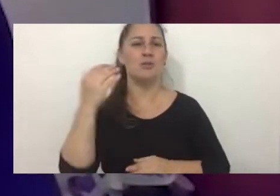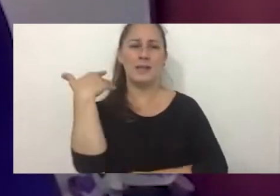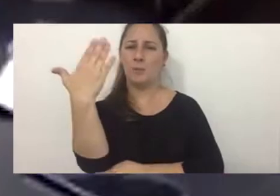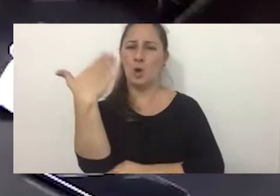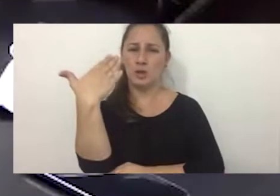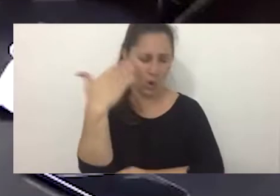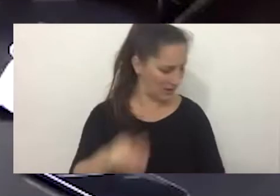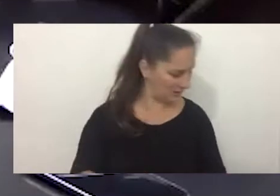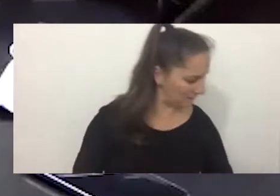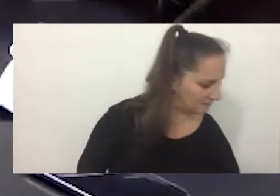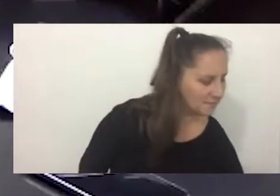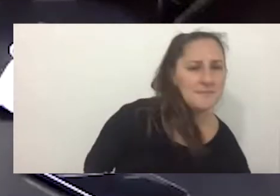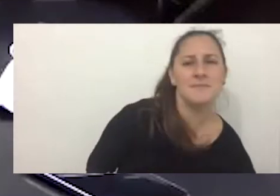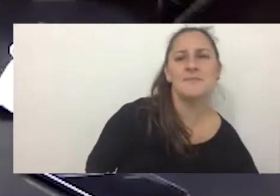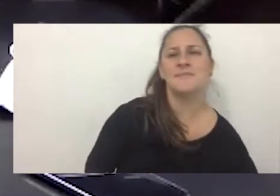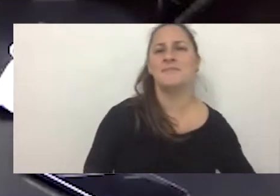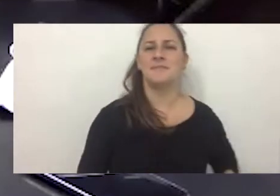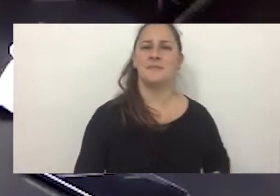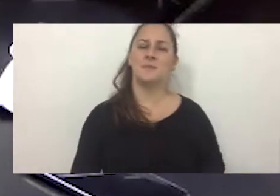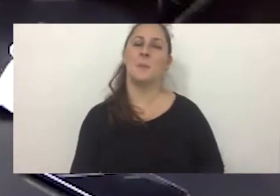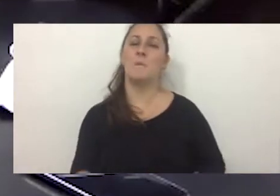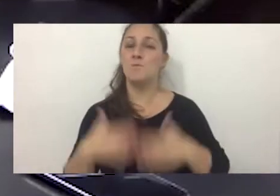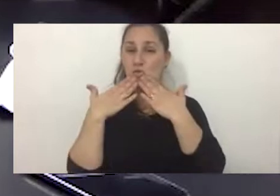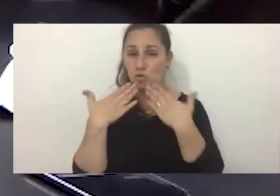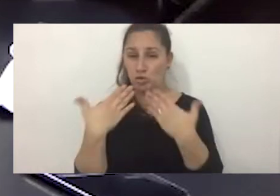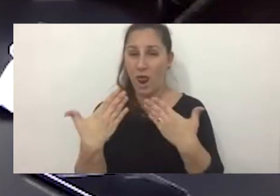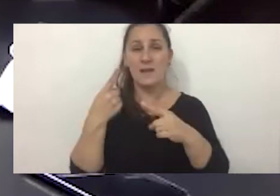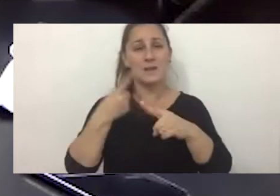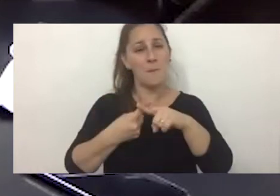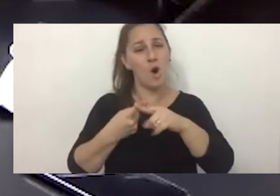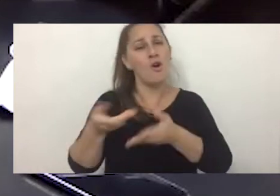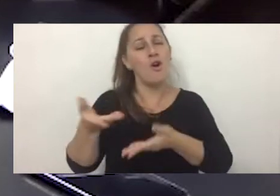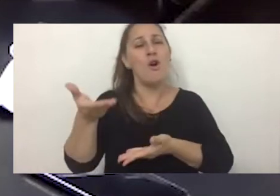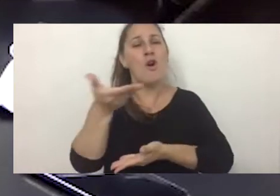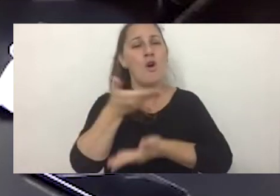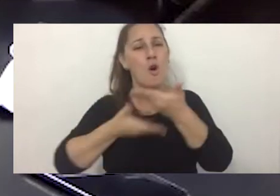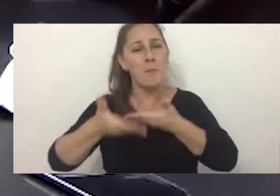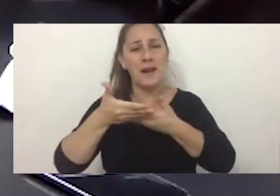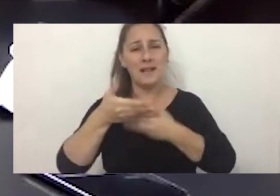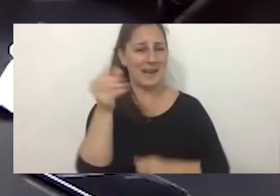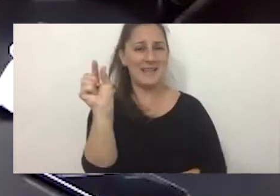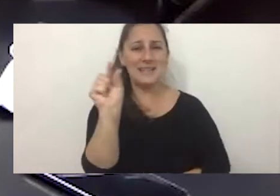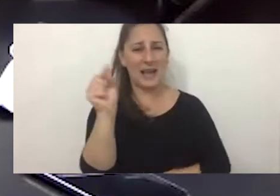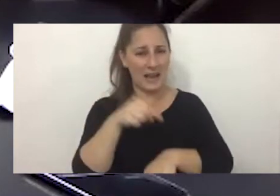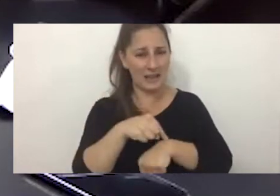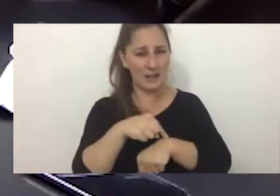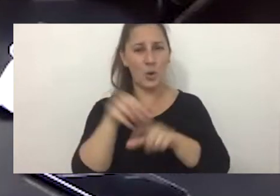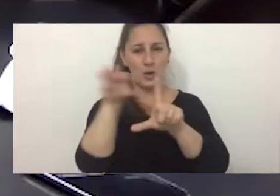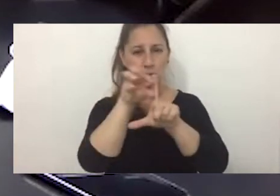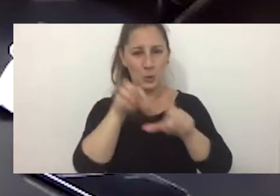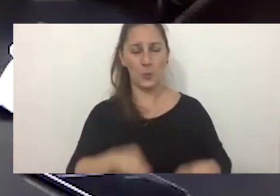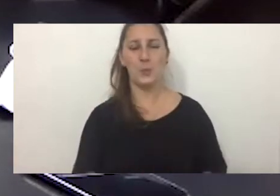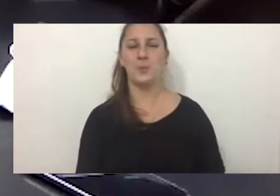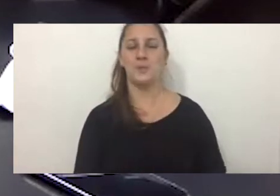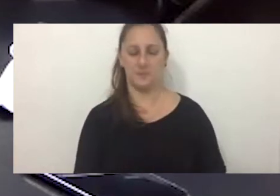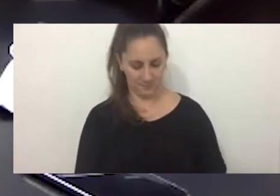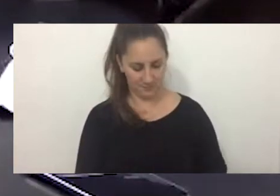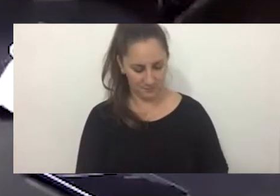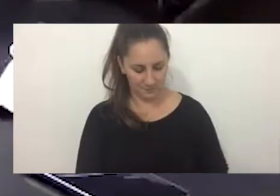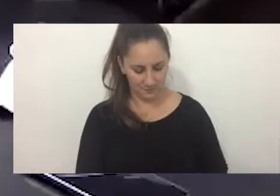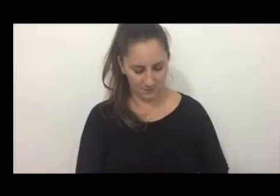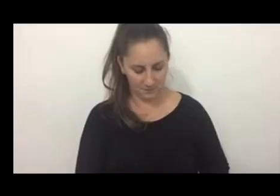imbuido, trabajando, colaborando, ayudando en estos temas como profesión. Así que, bueno, yo creo que no